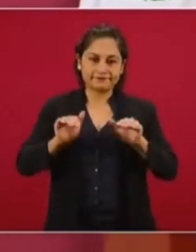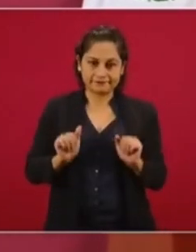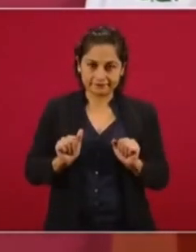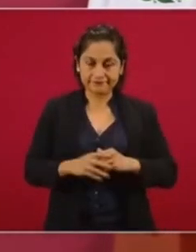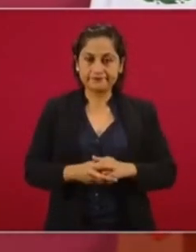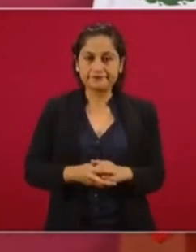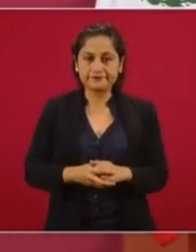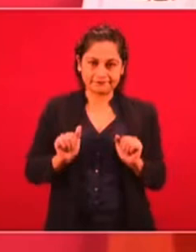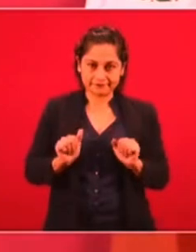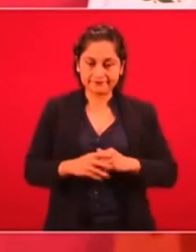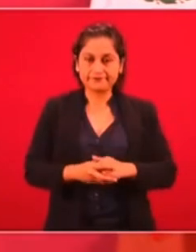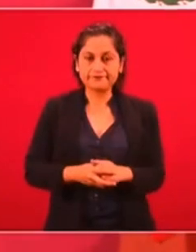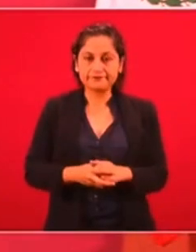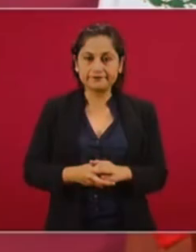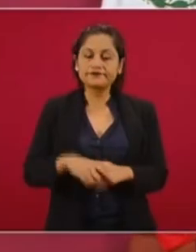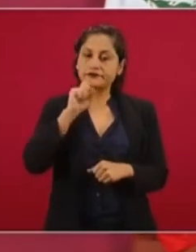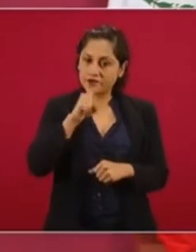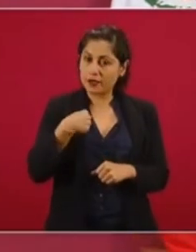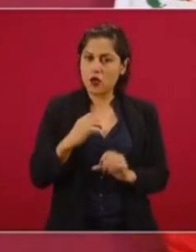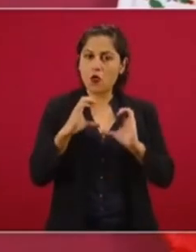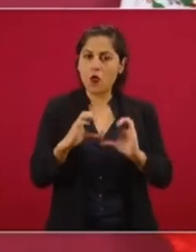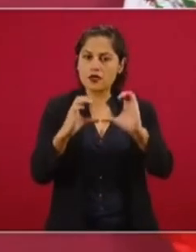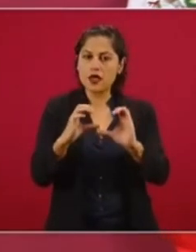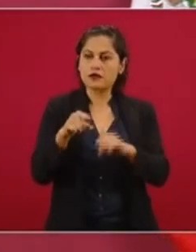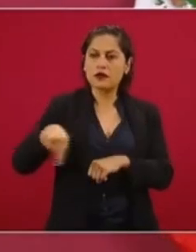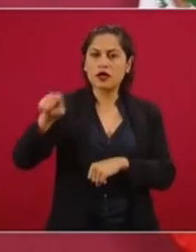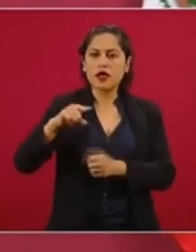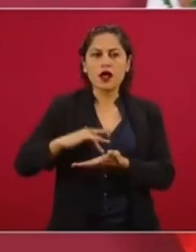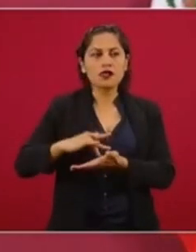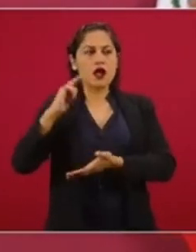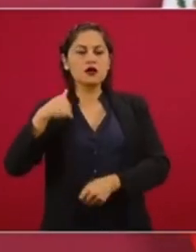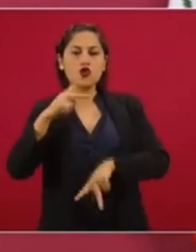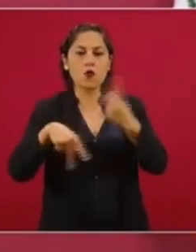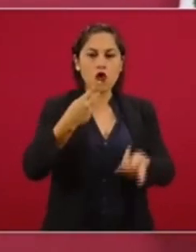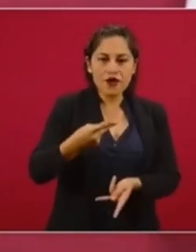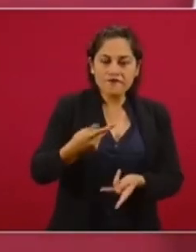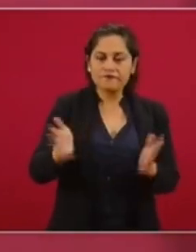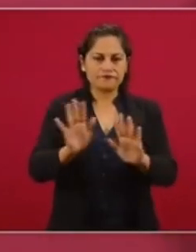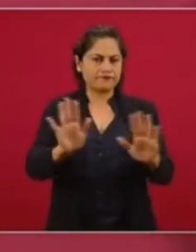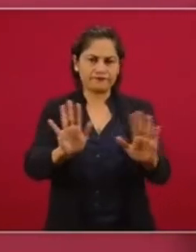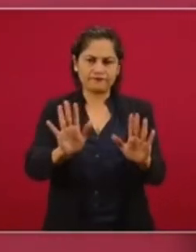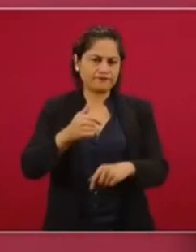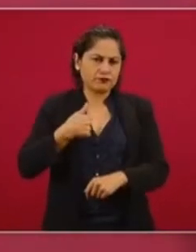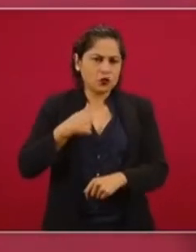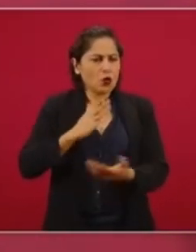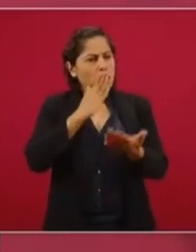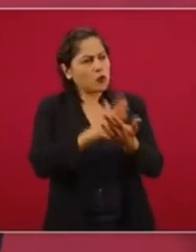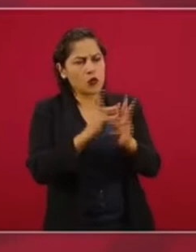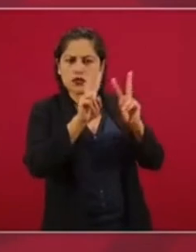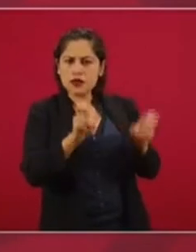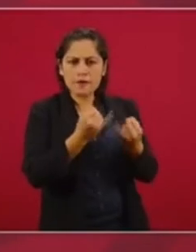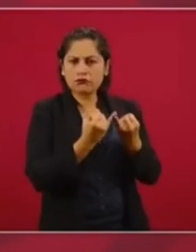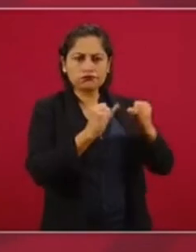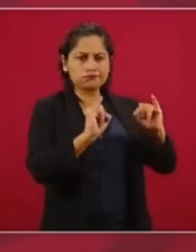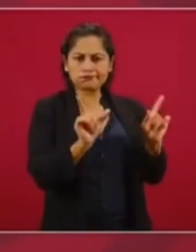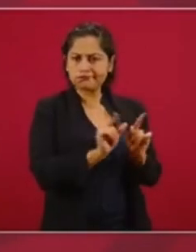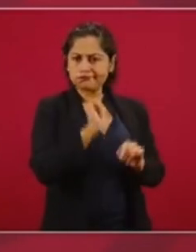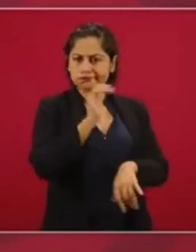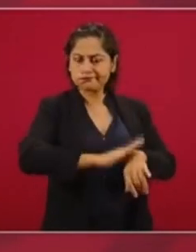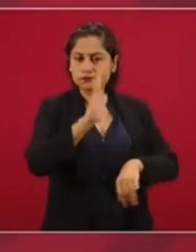al usar entonces decidí voy solo a las obras